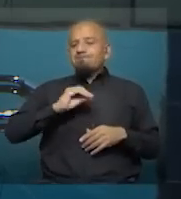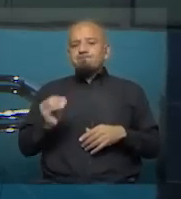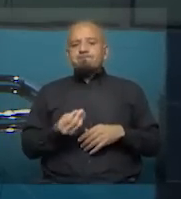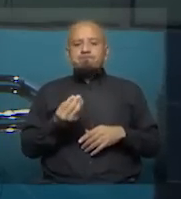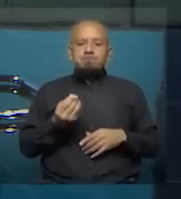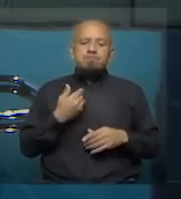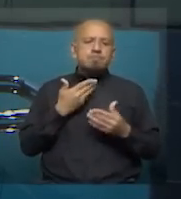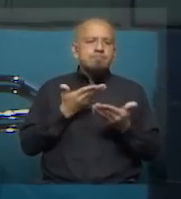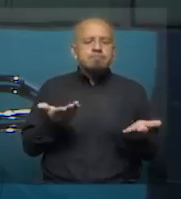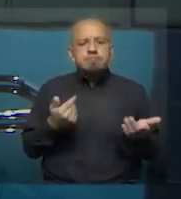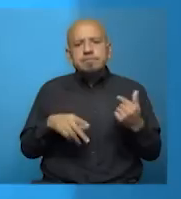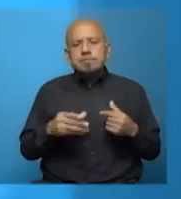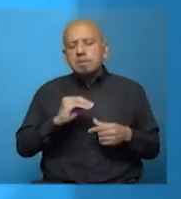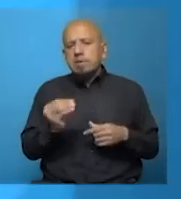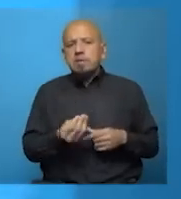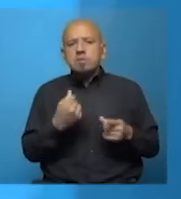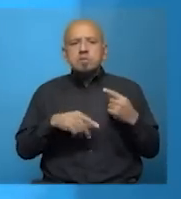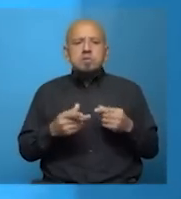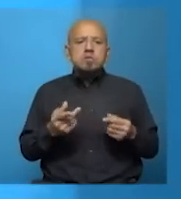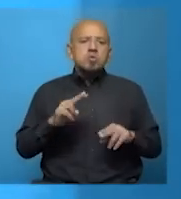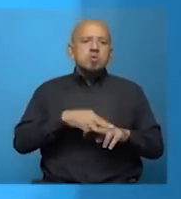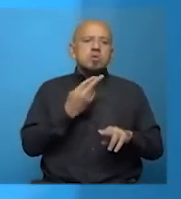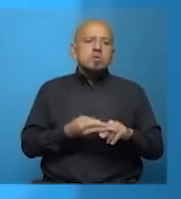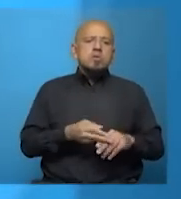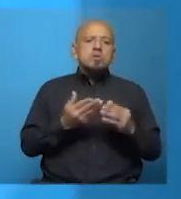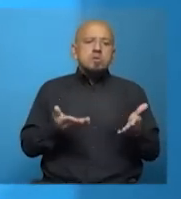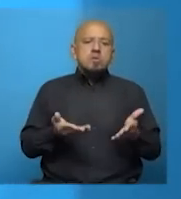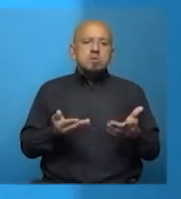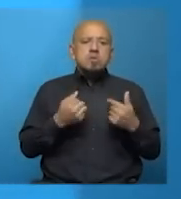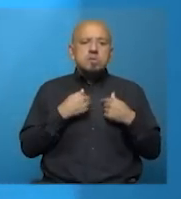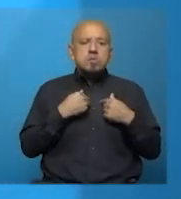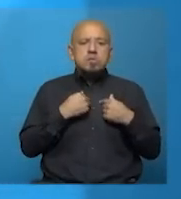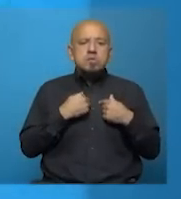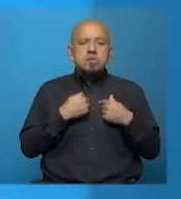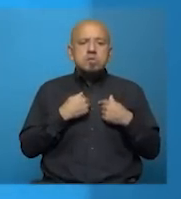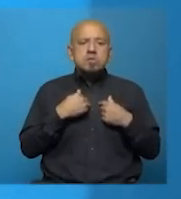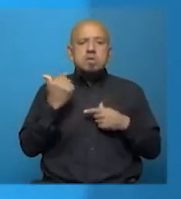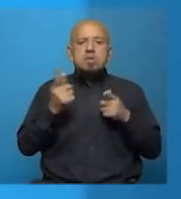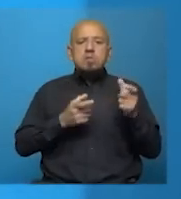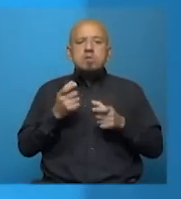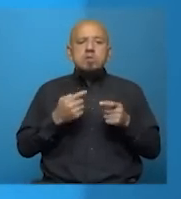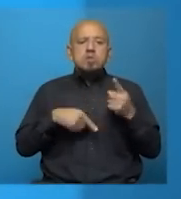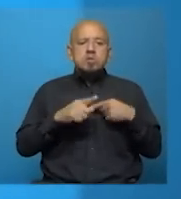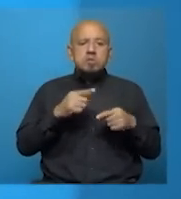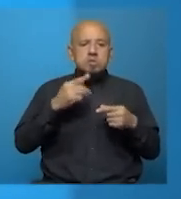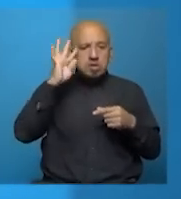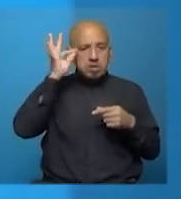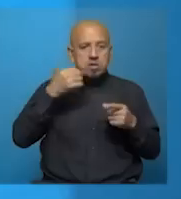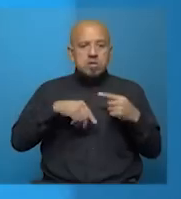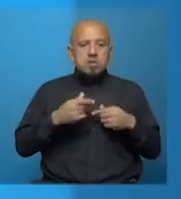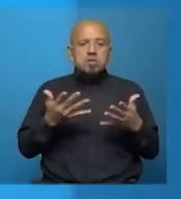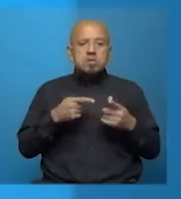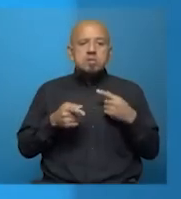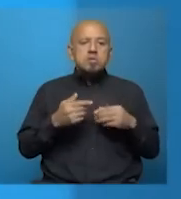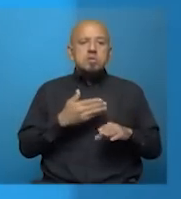nos costó un poco volver a ubicarnos en el lugar en que nos había puesto la ciudadanía y creo que después